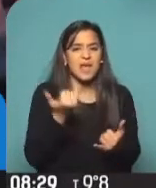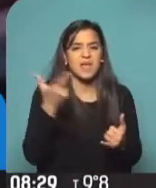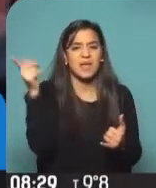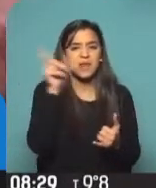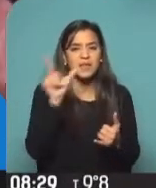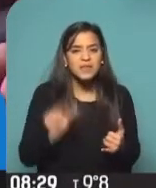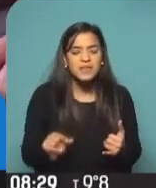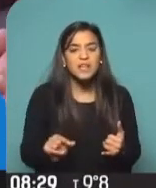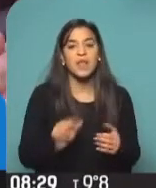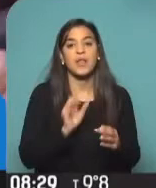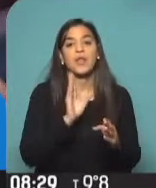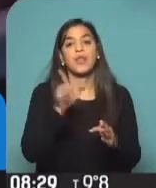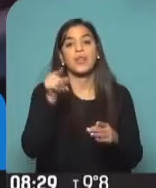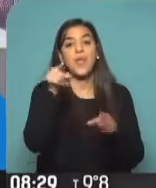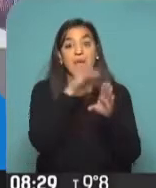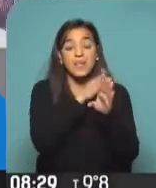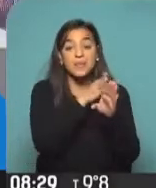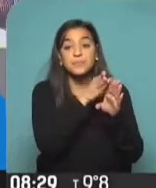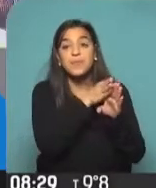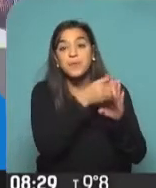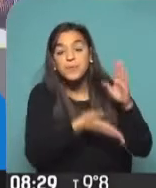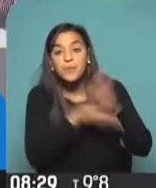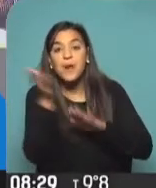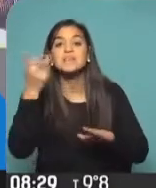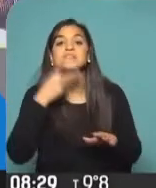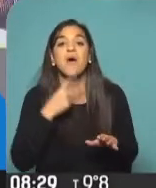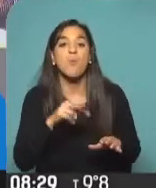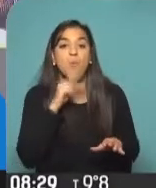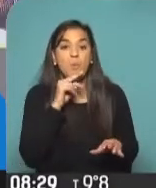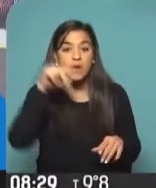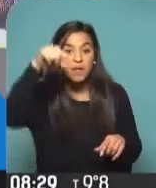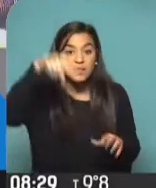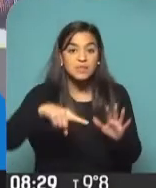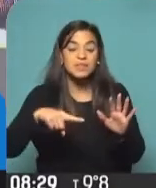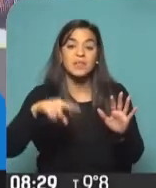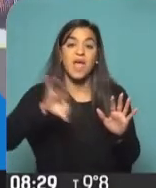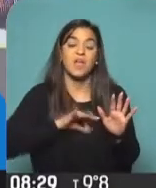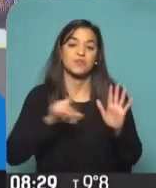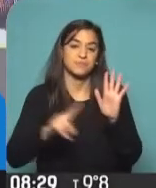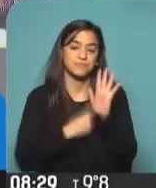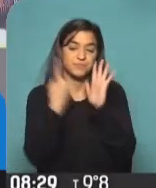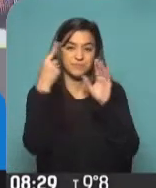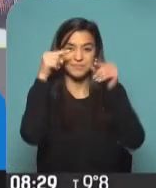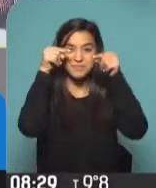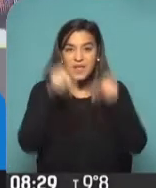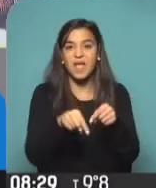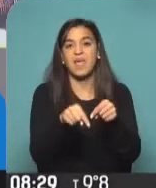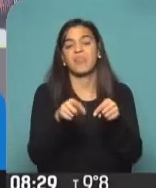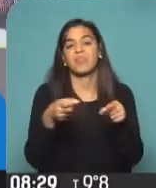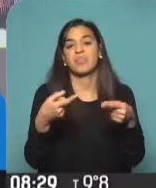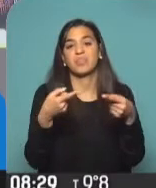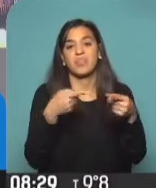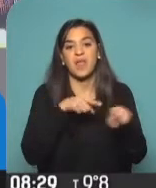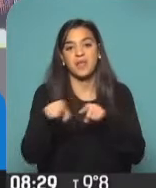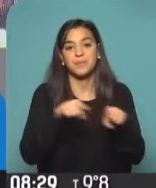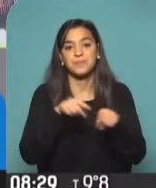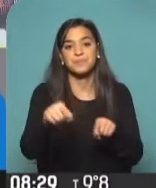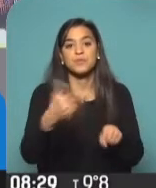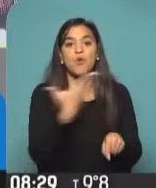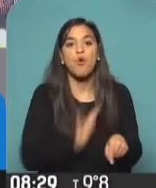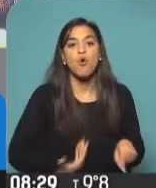de villas de la belgrano bazán juan san juan este año es el epicentro de la carrera el señor